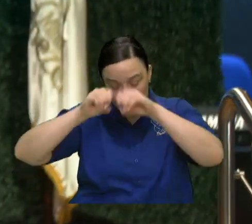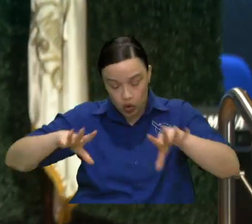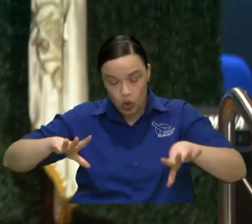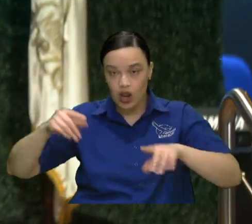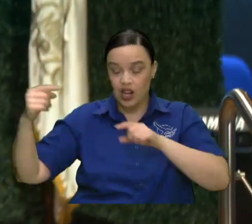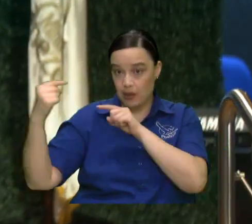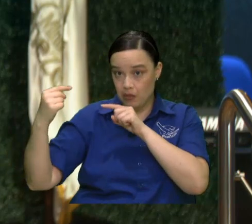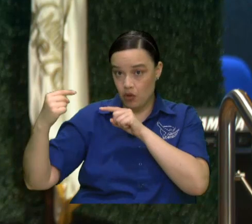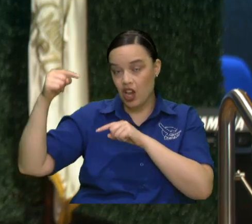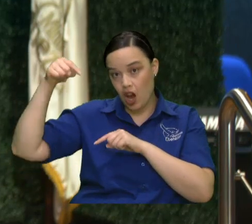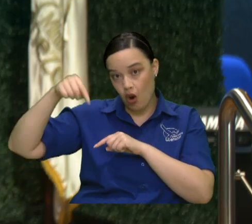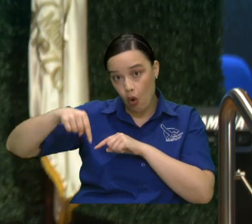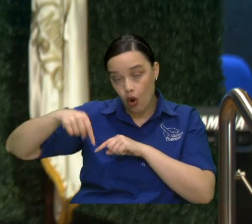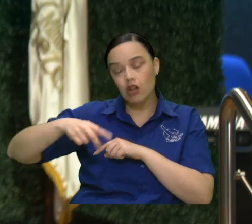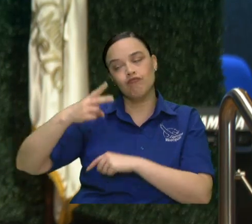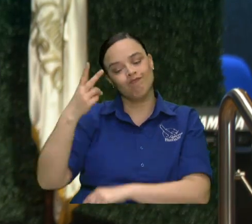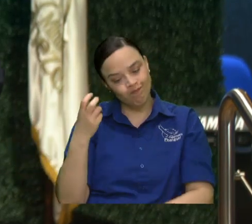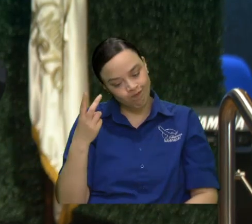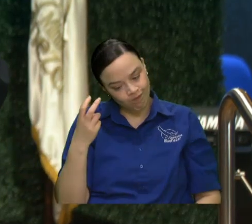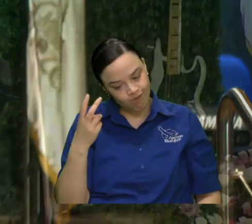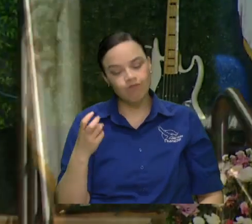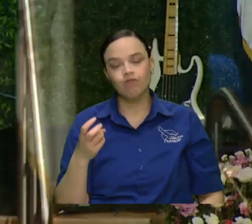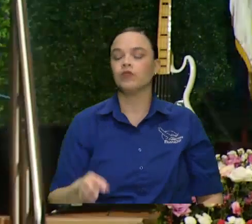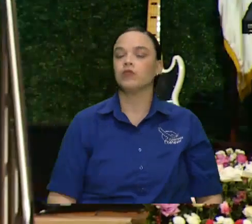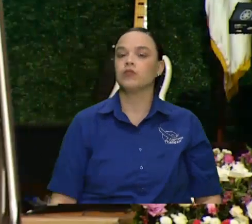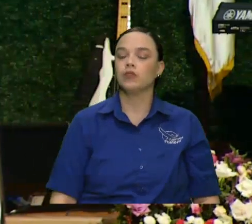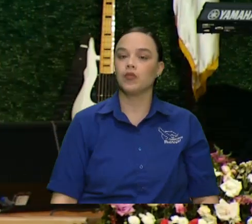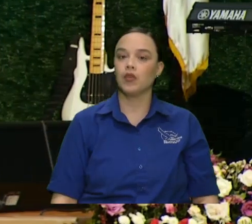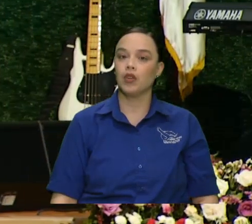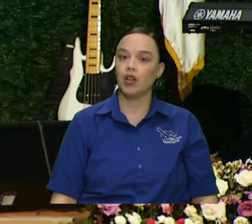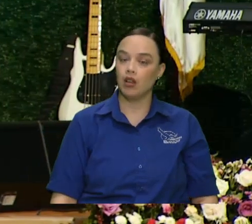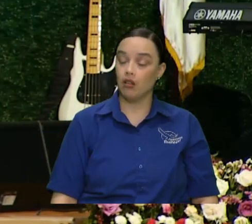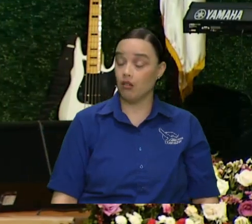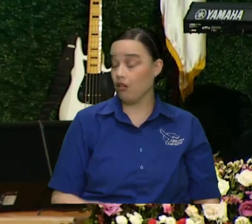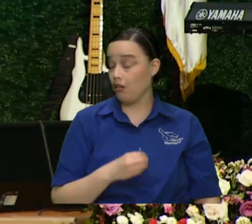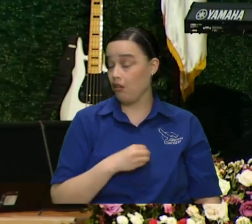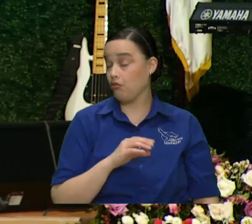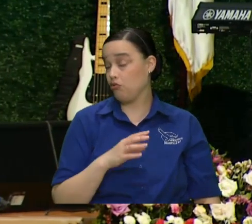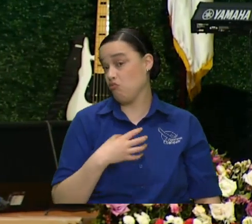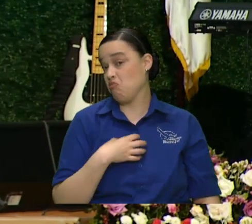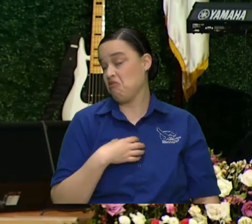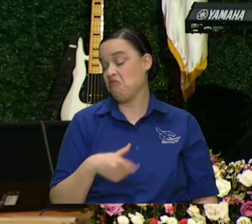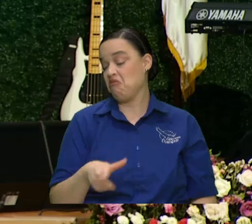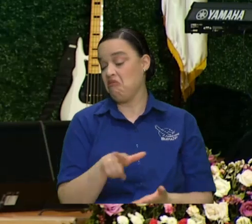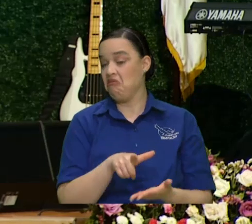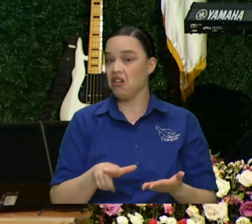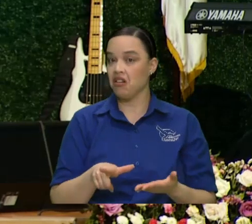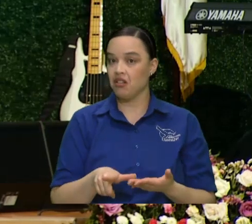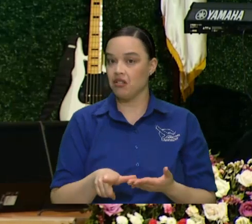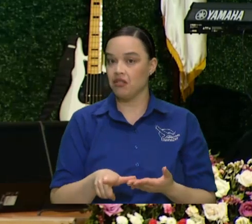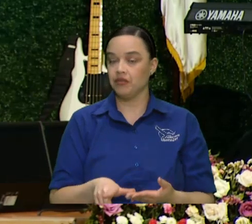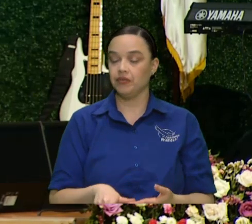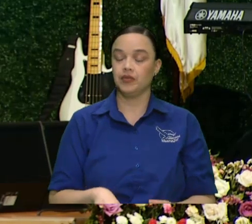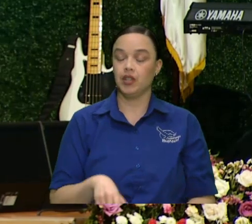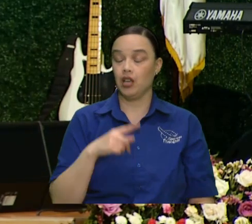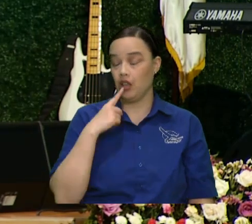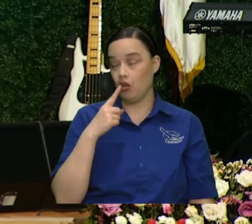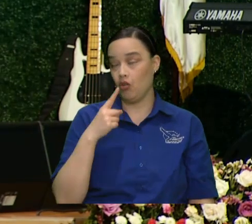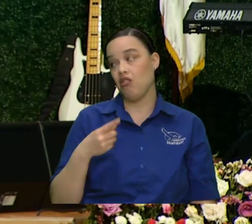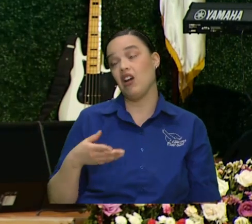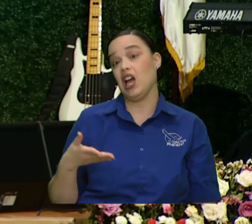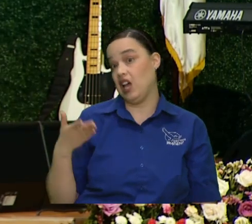ahora vino de vuelta vino a querer tomar su lugar porque tenía un lugar dijo la vez pasada